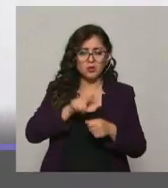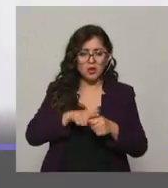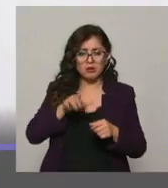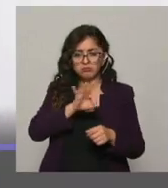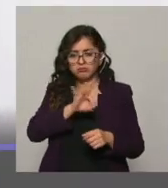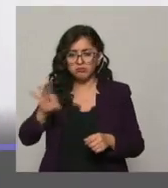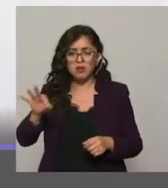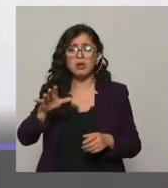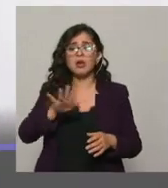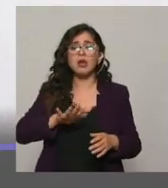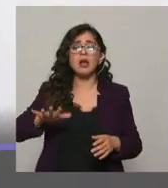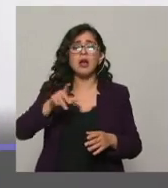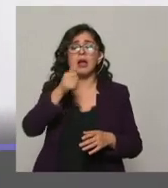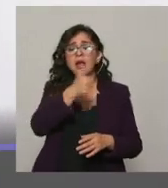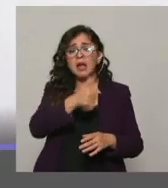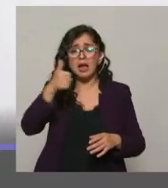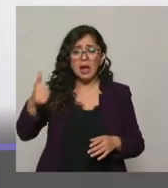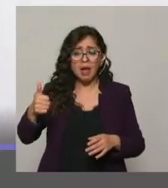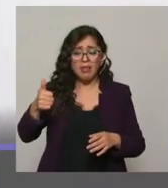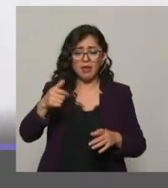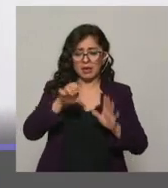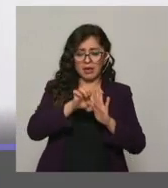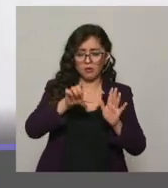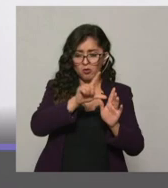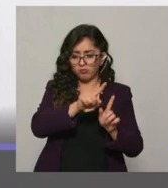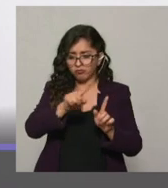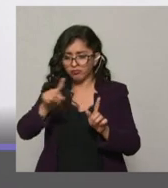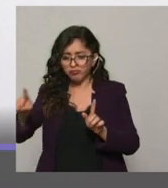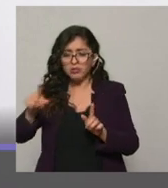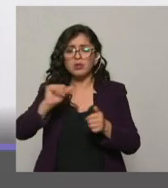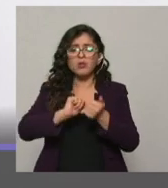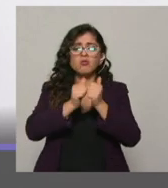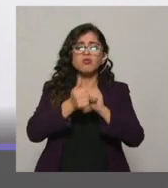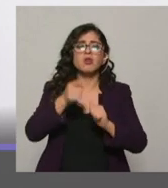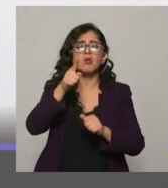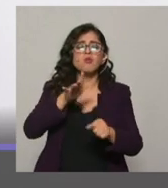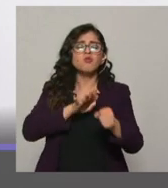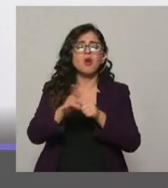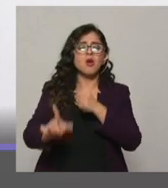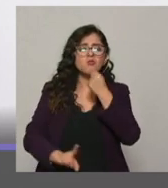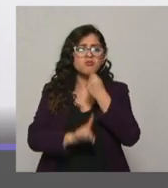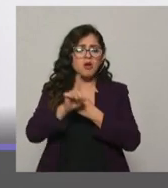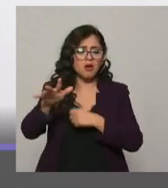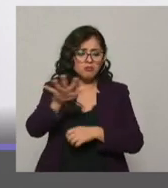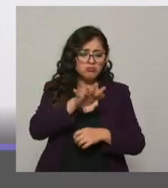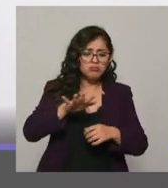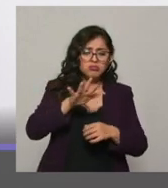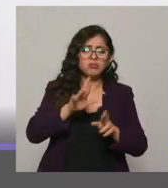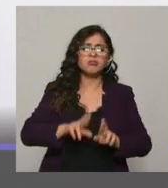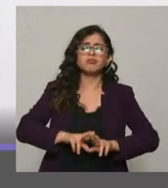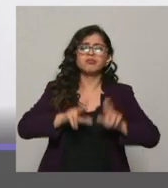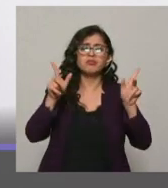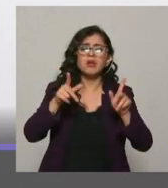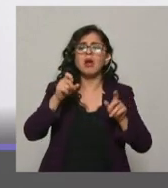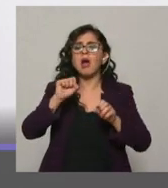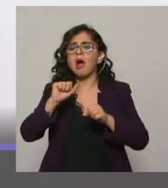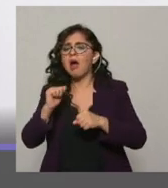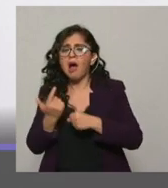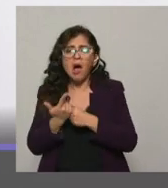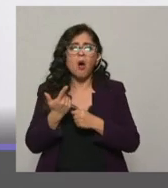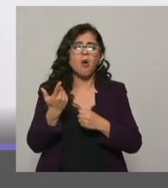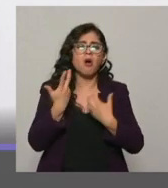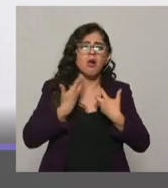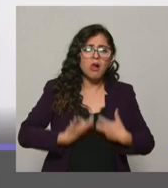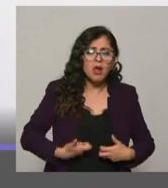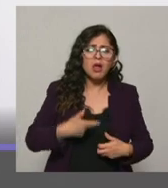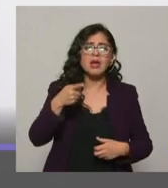ellas tiene un factor, por ejemplo, en temas de desastre, ¿cuál es la capacidad de respuesta de la ciudad